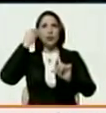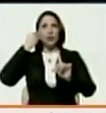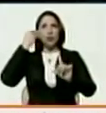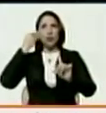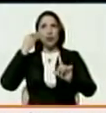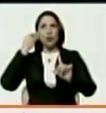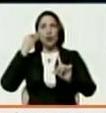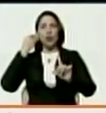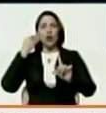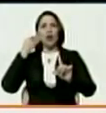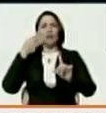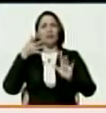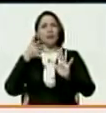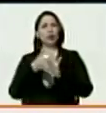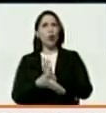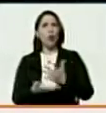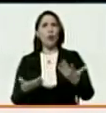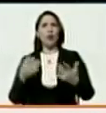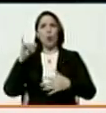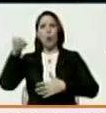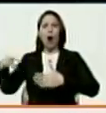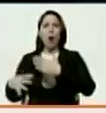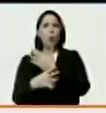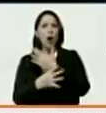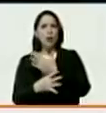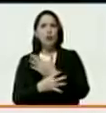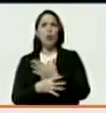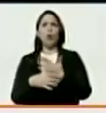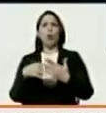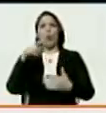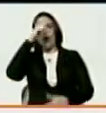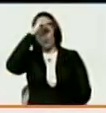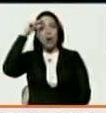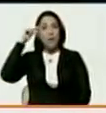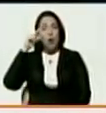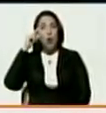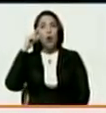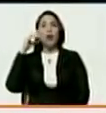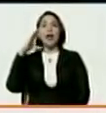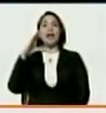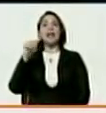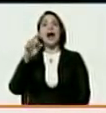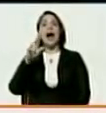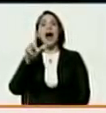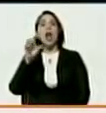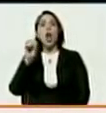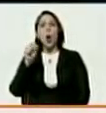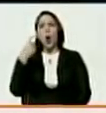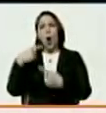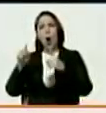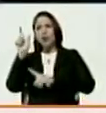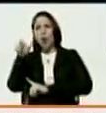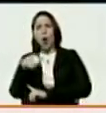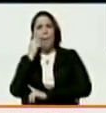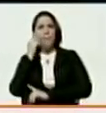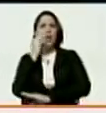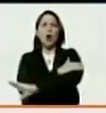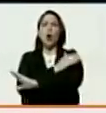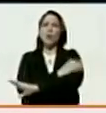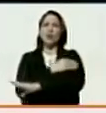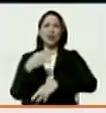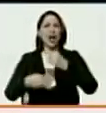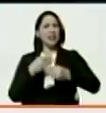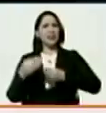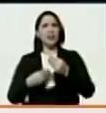motivación medular de Juan Guaidó, de Julio Borges, de Carlos Vecchio. Es simple y llanamente